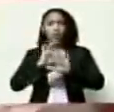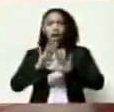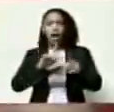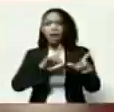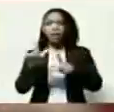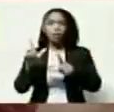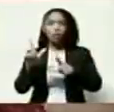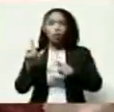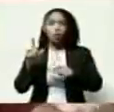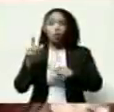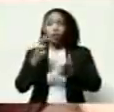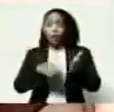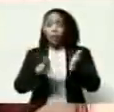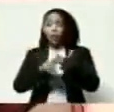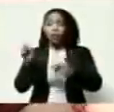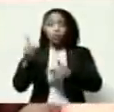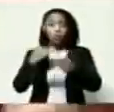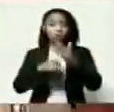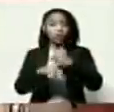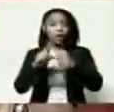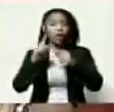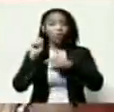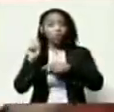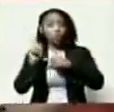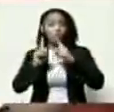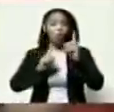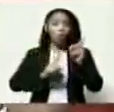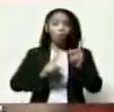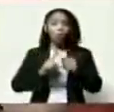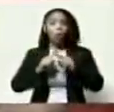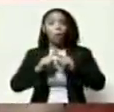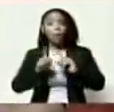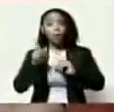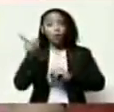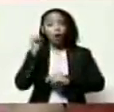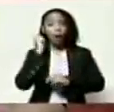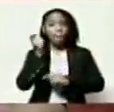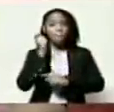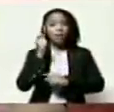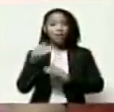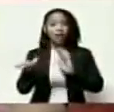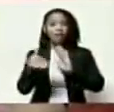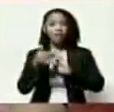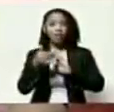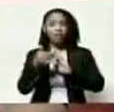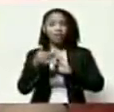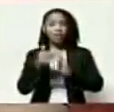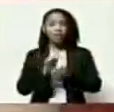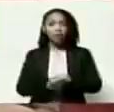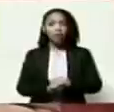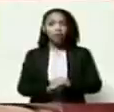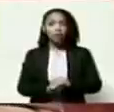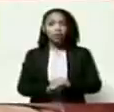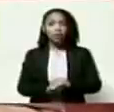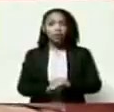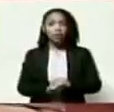Repito, eso no quiere decir que no salga uno u otro. Pero eso jamás va a afectar